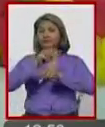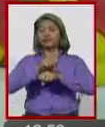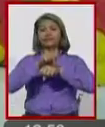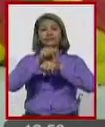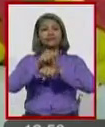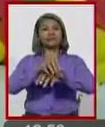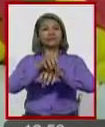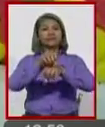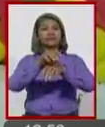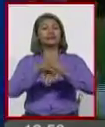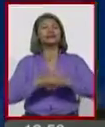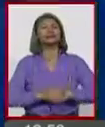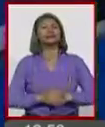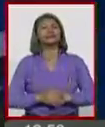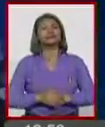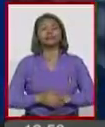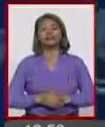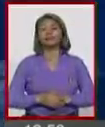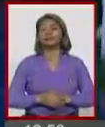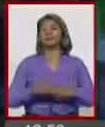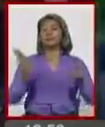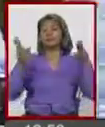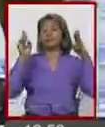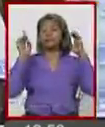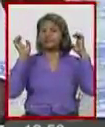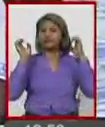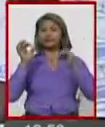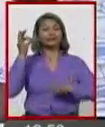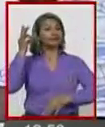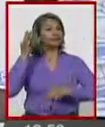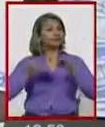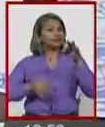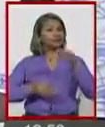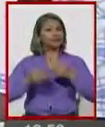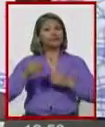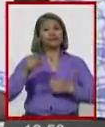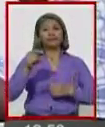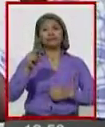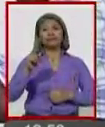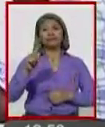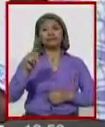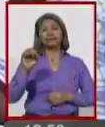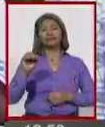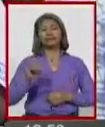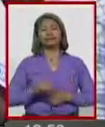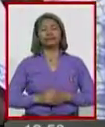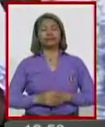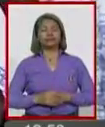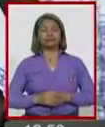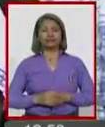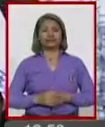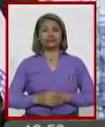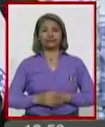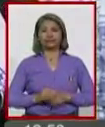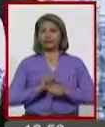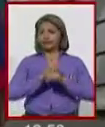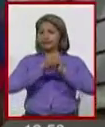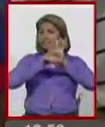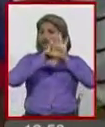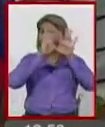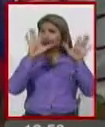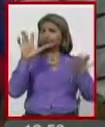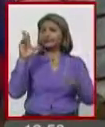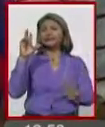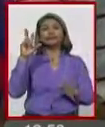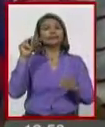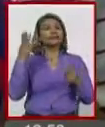marcha, pero están quedando en estado de emergencia. Si hablamos de Tuto Quiroga, yo quiero decir claro, yo creo que